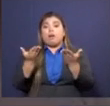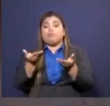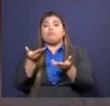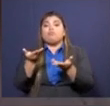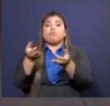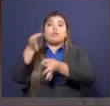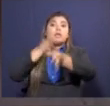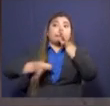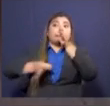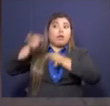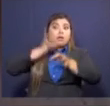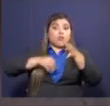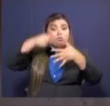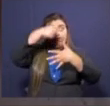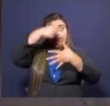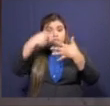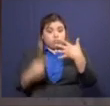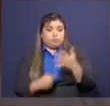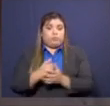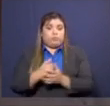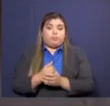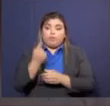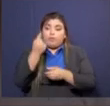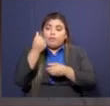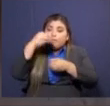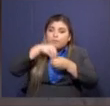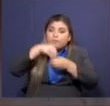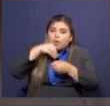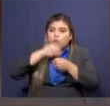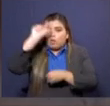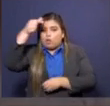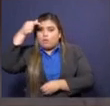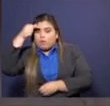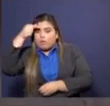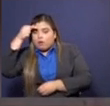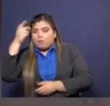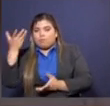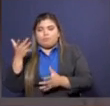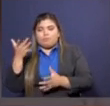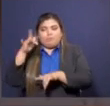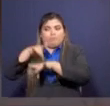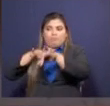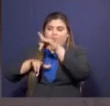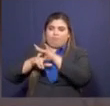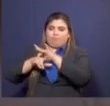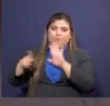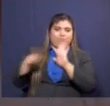cuentas. Los fondos públicos son sagrados.